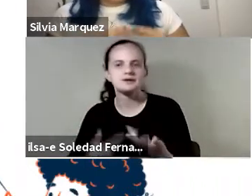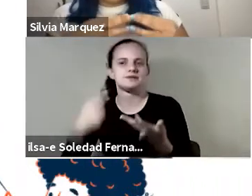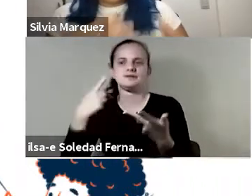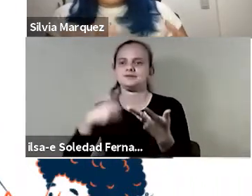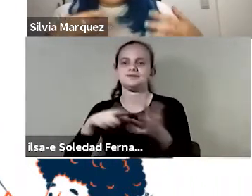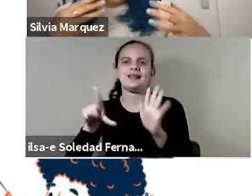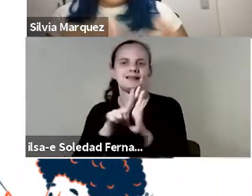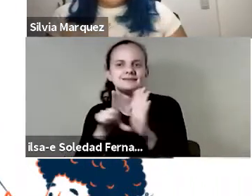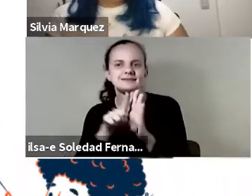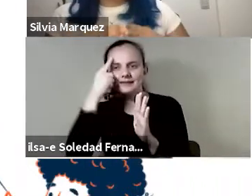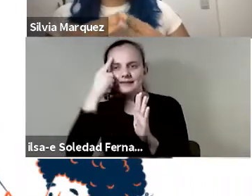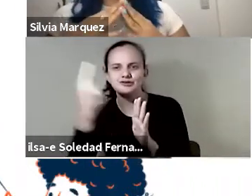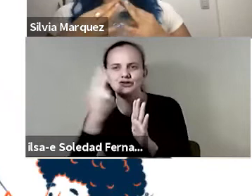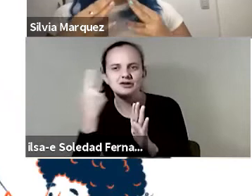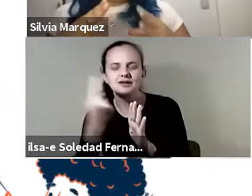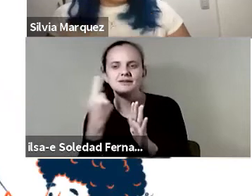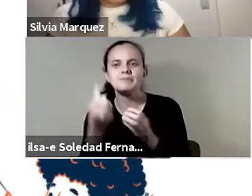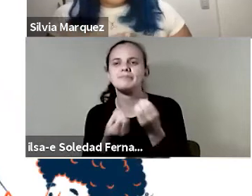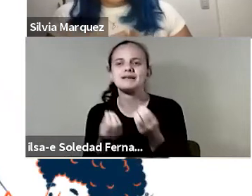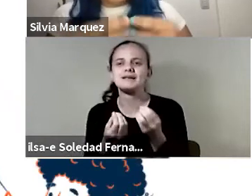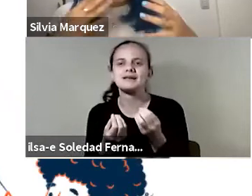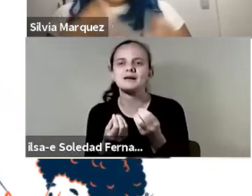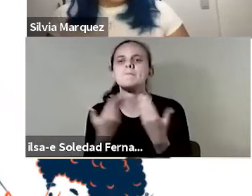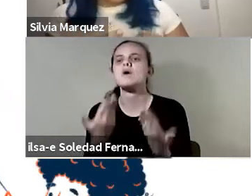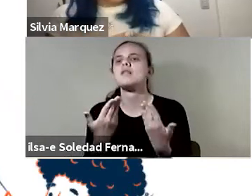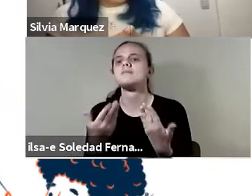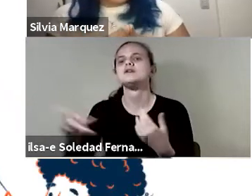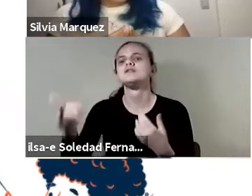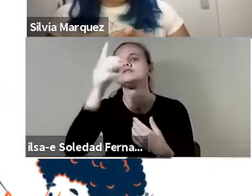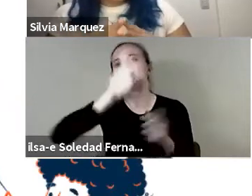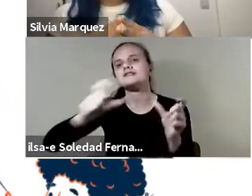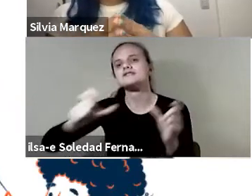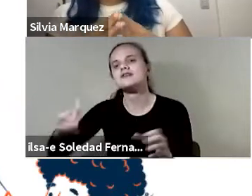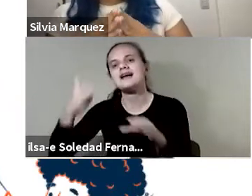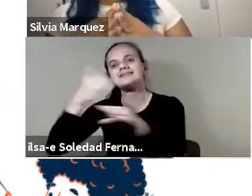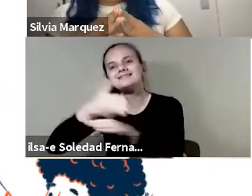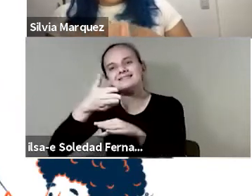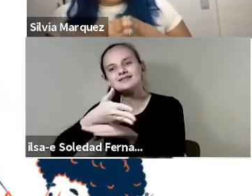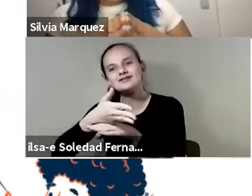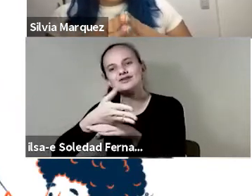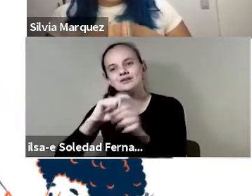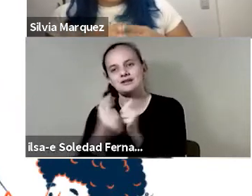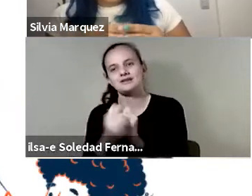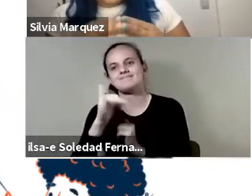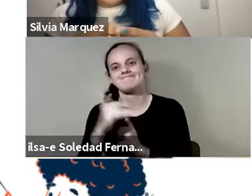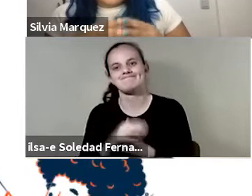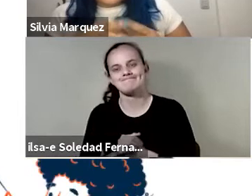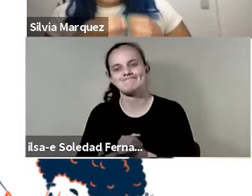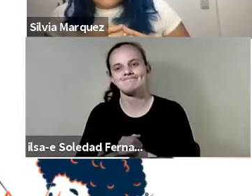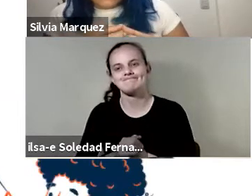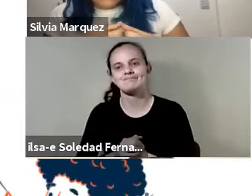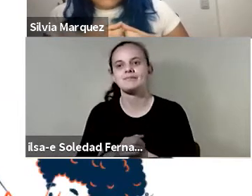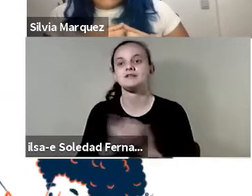de las personas, las organizaciones, los gobiernos, las leyes internacionales, para poder garantizar